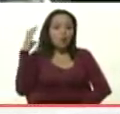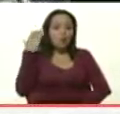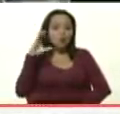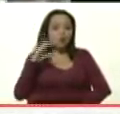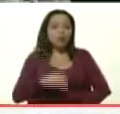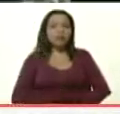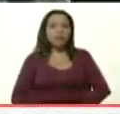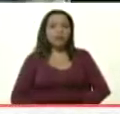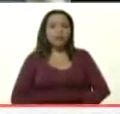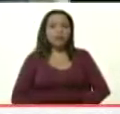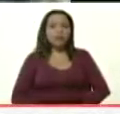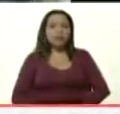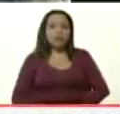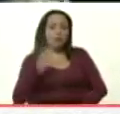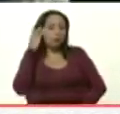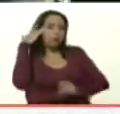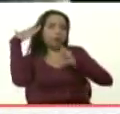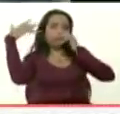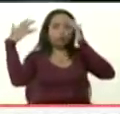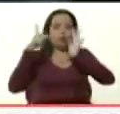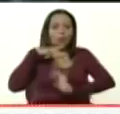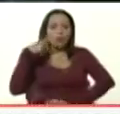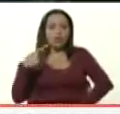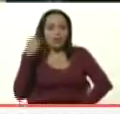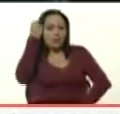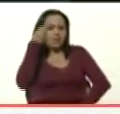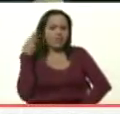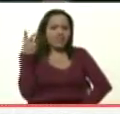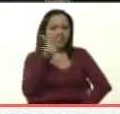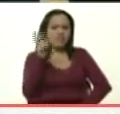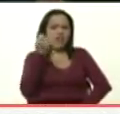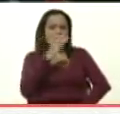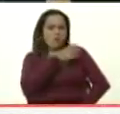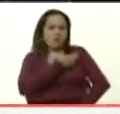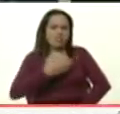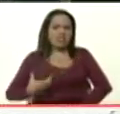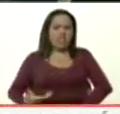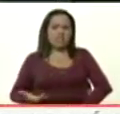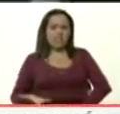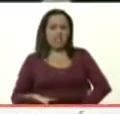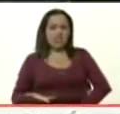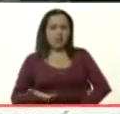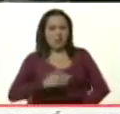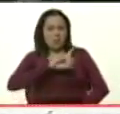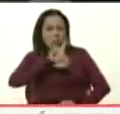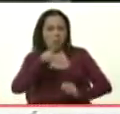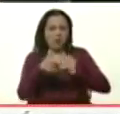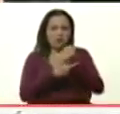en una fantasía política de creer que en Venezuela hay un presidente interino,